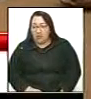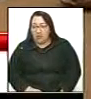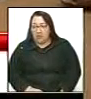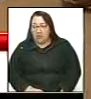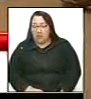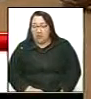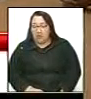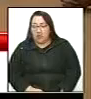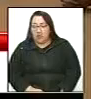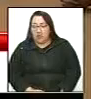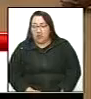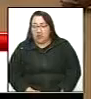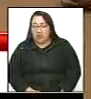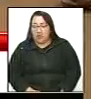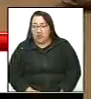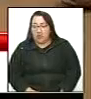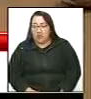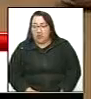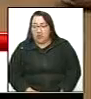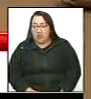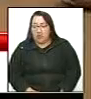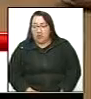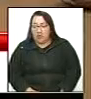Permítame, presidente.